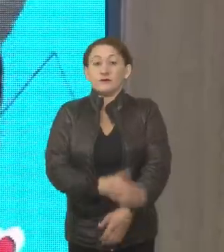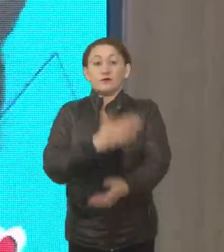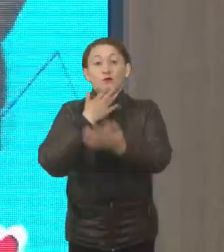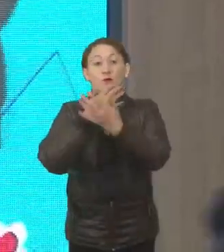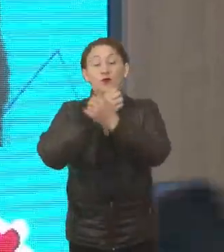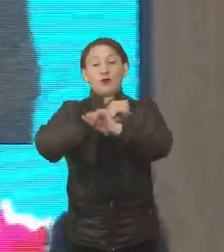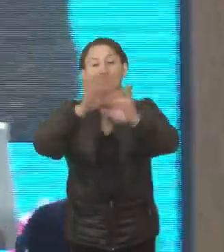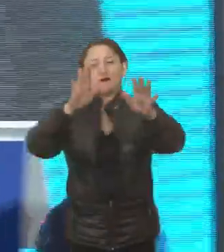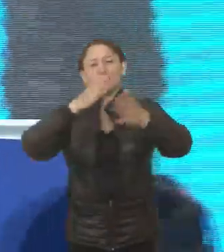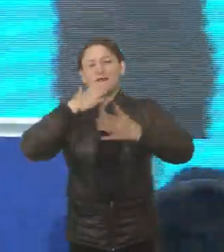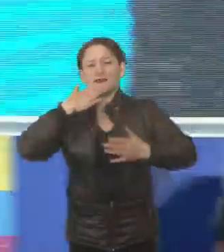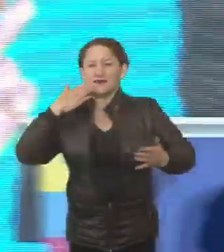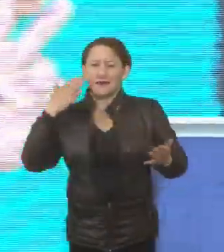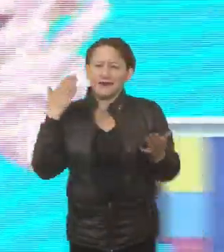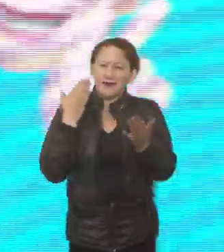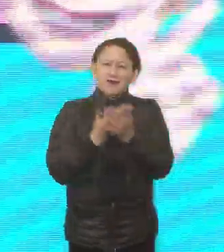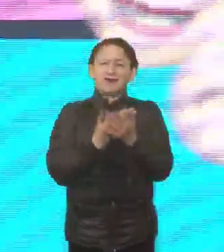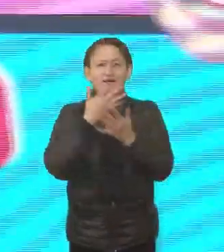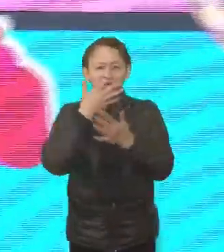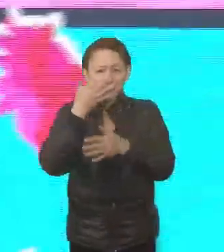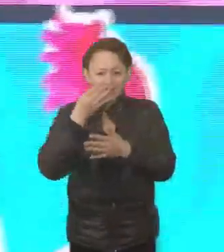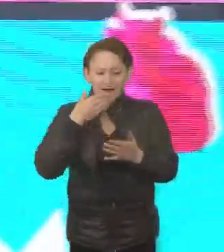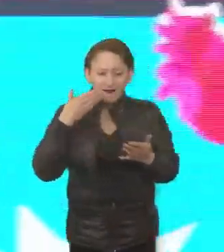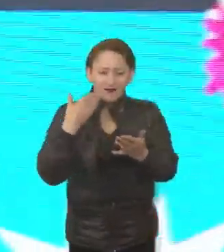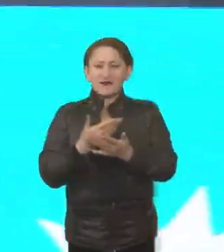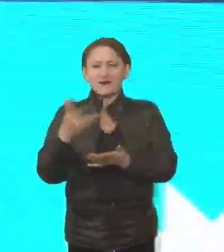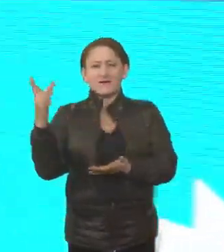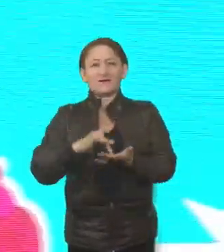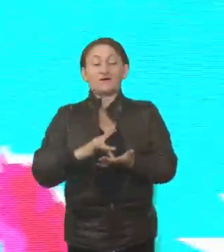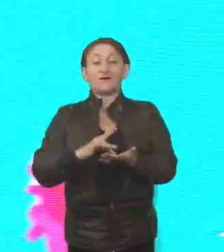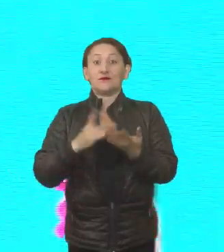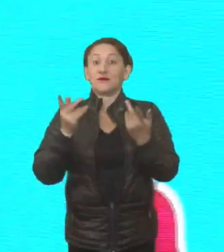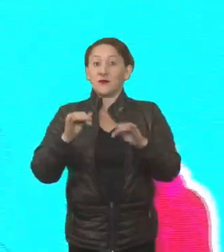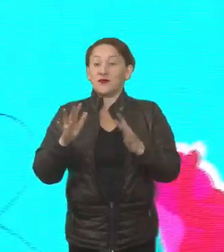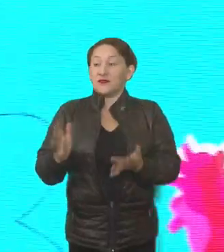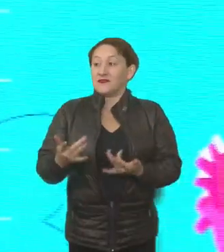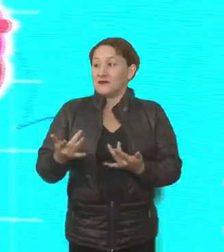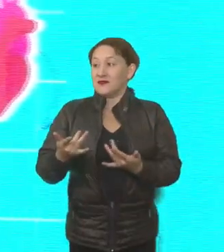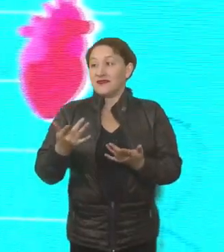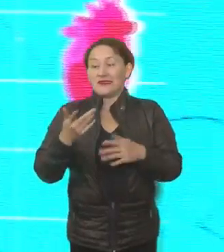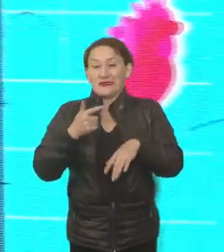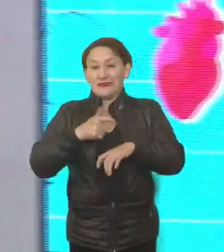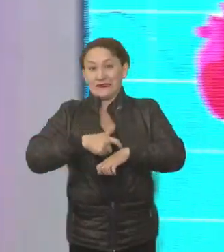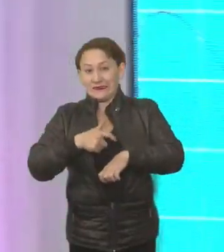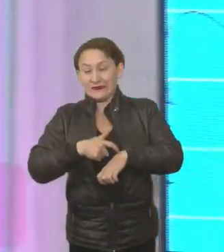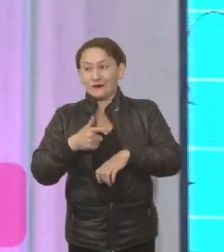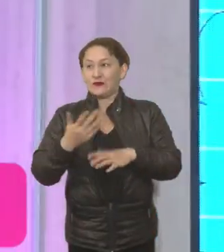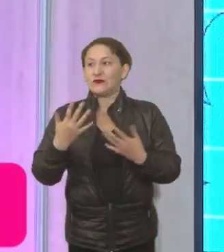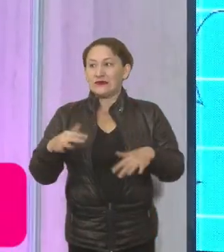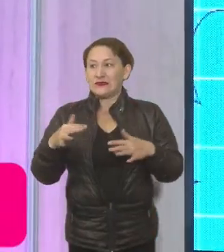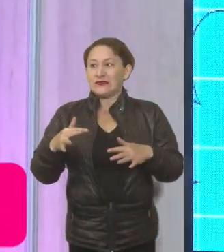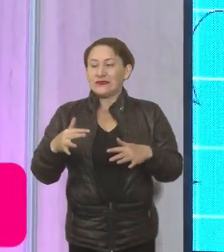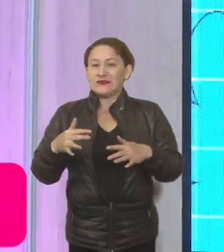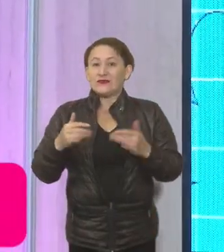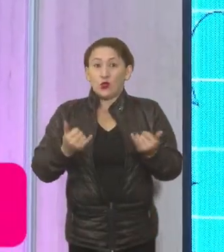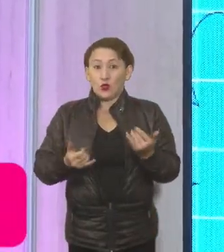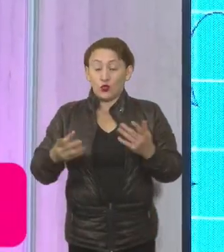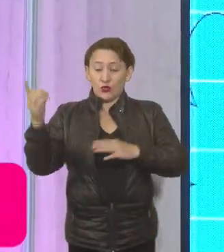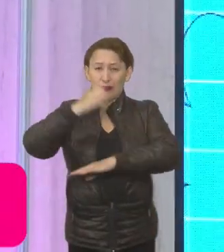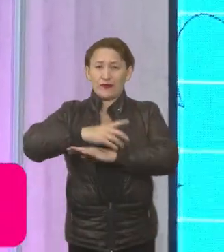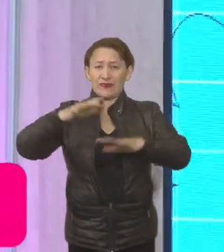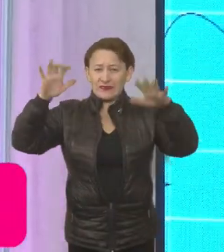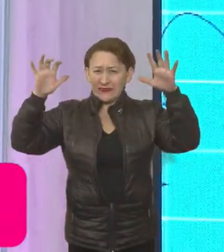Bueno, muy buenos días. Gracias, gracias de verdad por estar acá y por esperar un tiempo. Estábamos hoy en